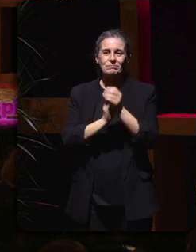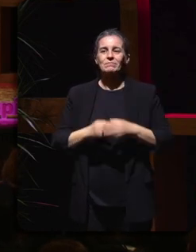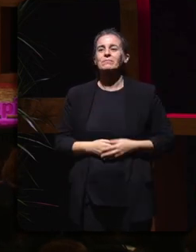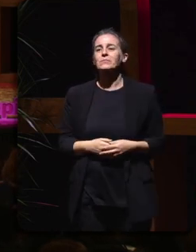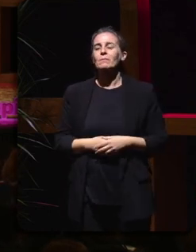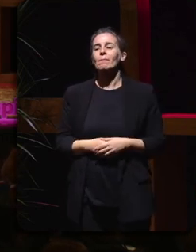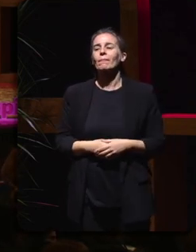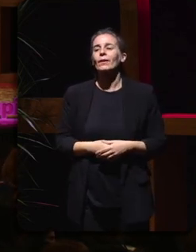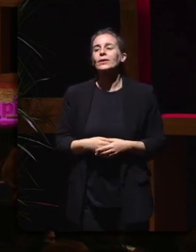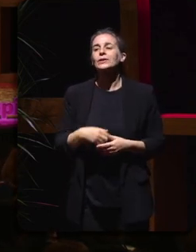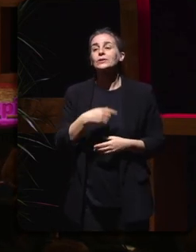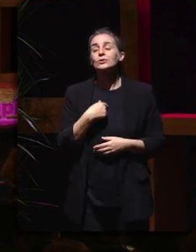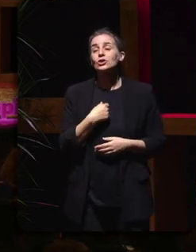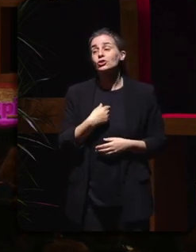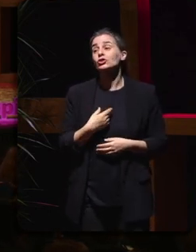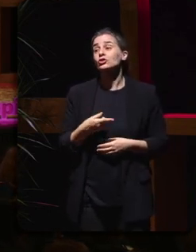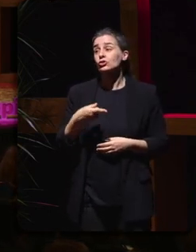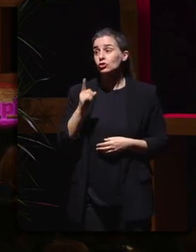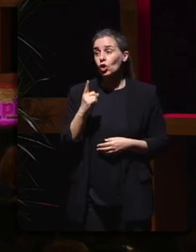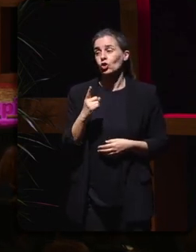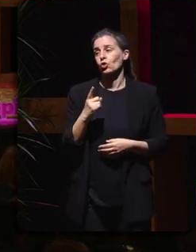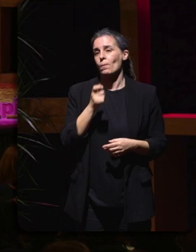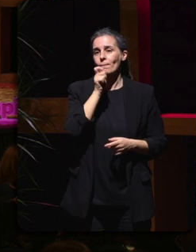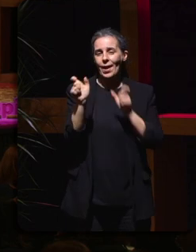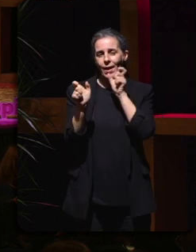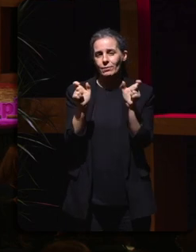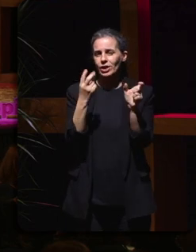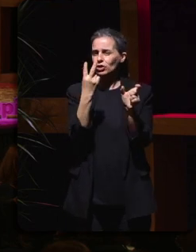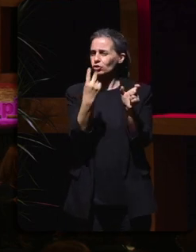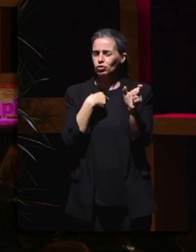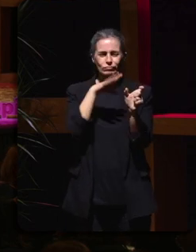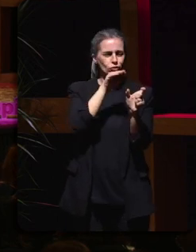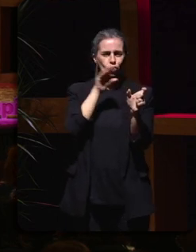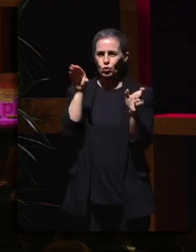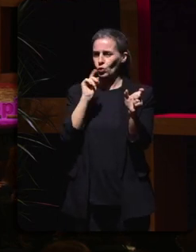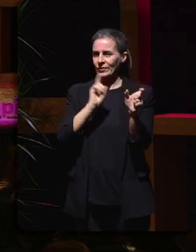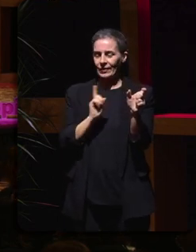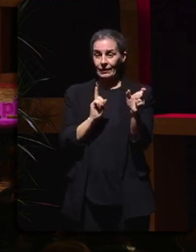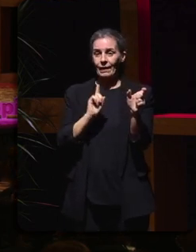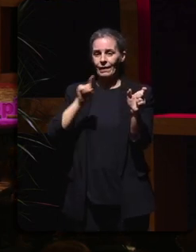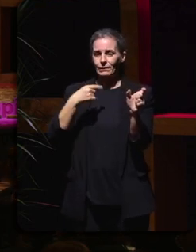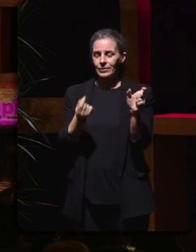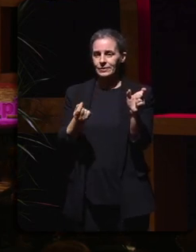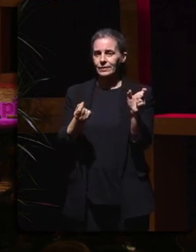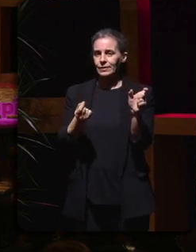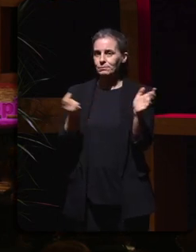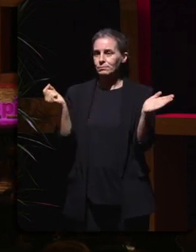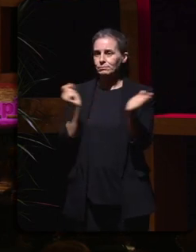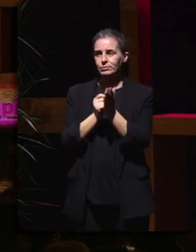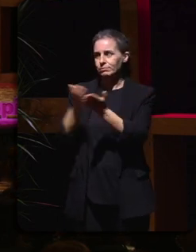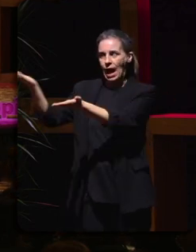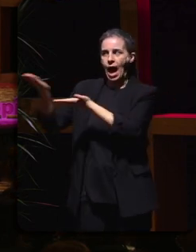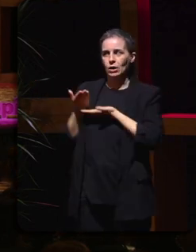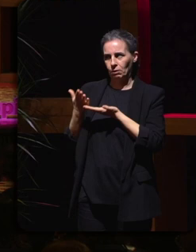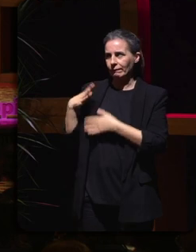he de decir que solamente ha habido dos palabras que no he podido entender y rápidamente he pedido